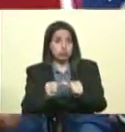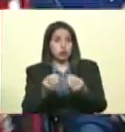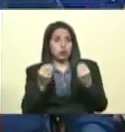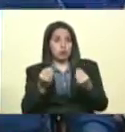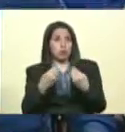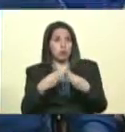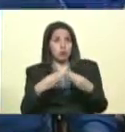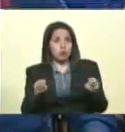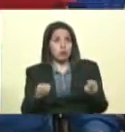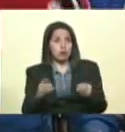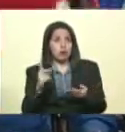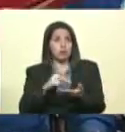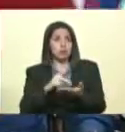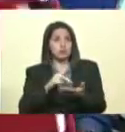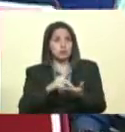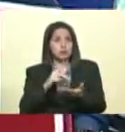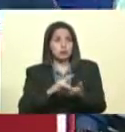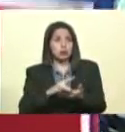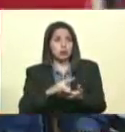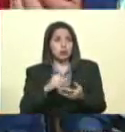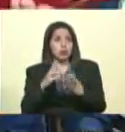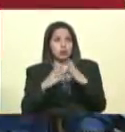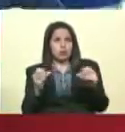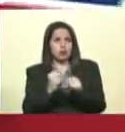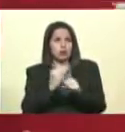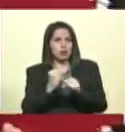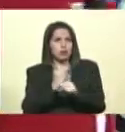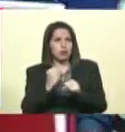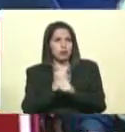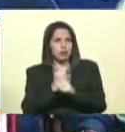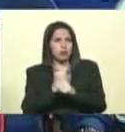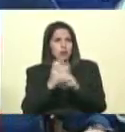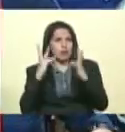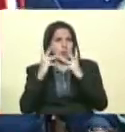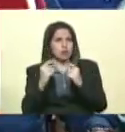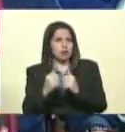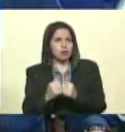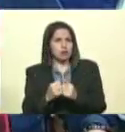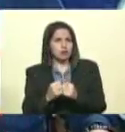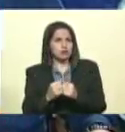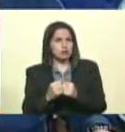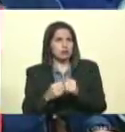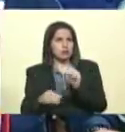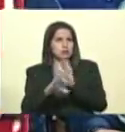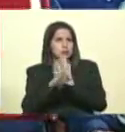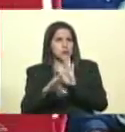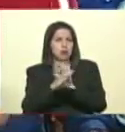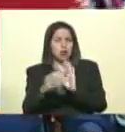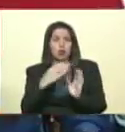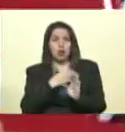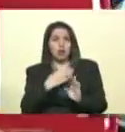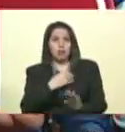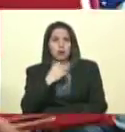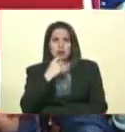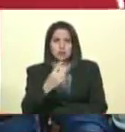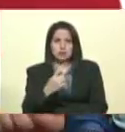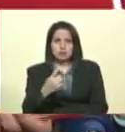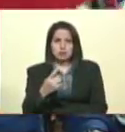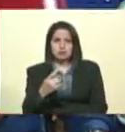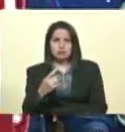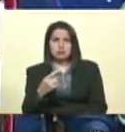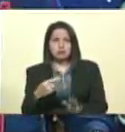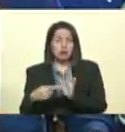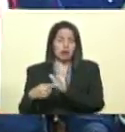abrir la participación de los trabajadores de base en la administración de este contrato colectivo. No se puede quedar nada más en la vieja